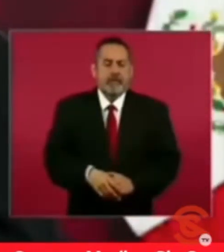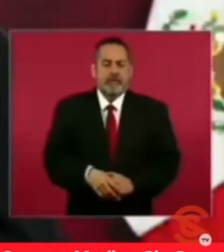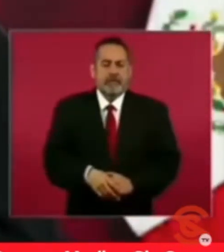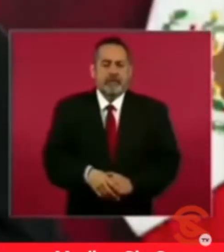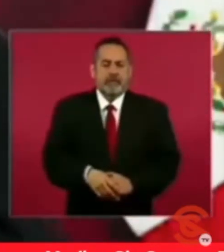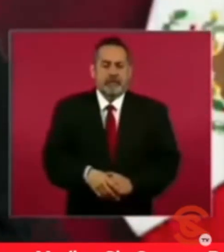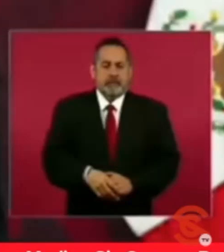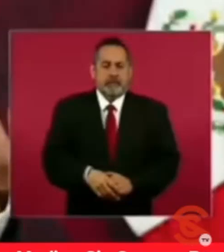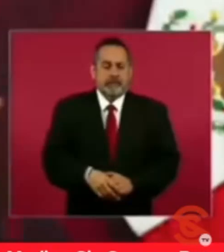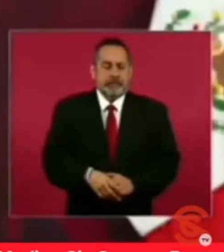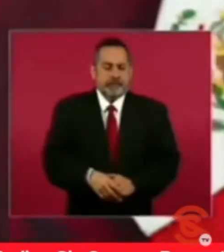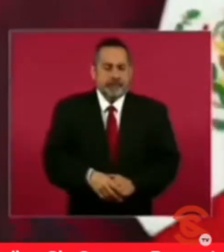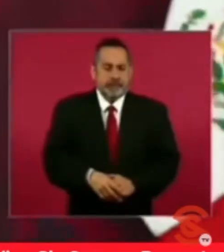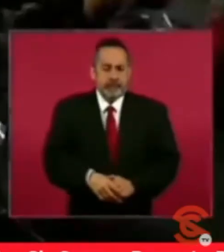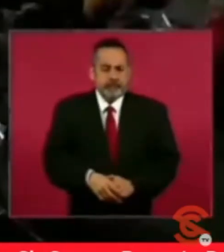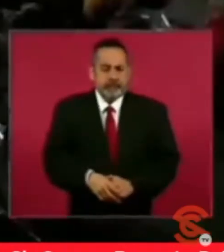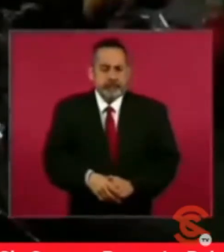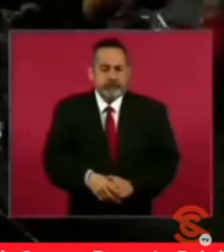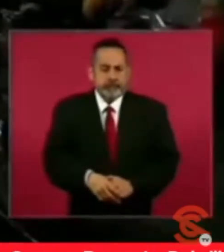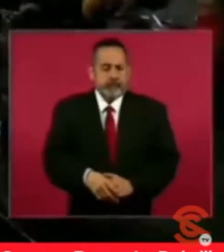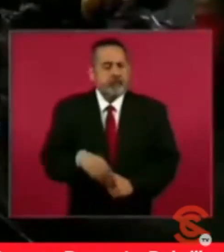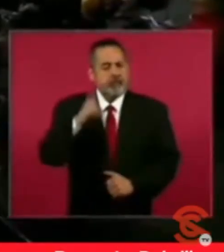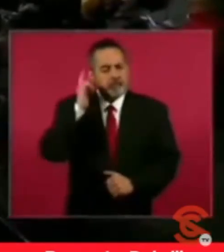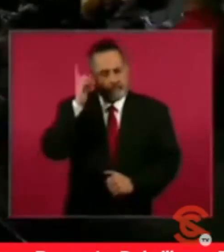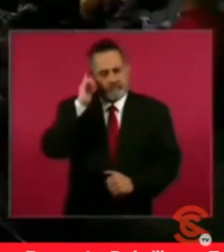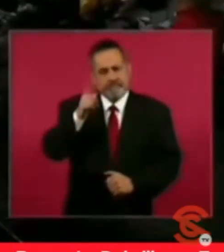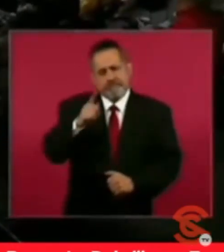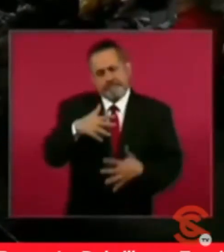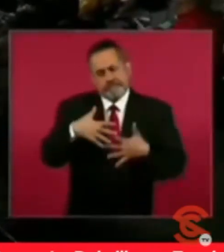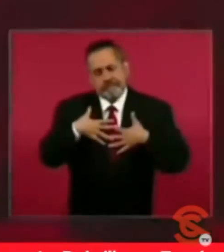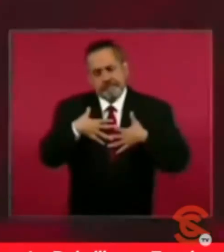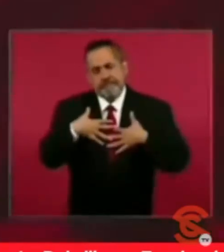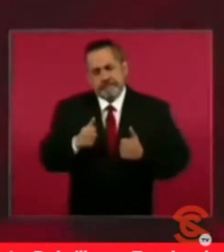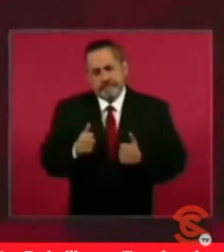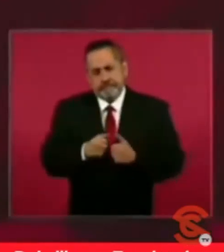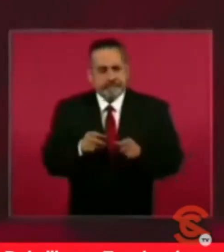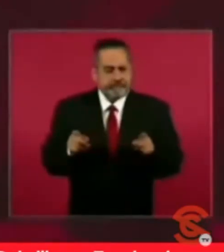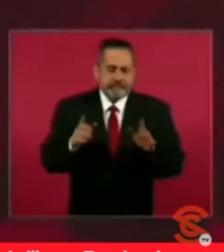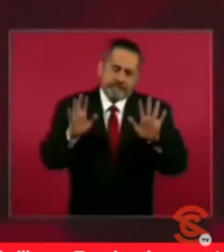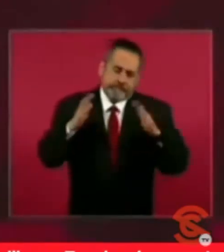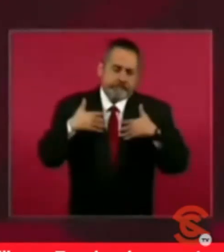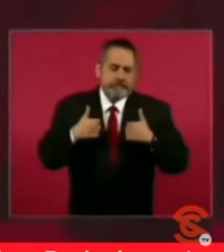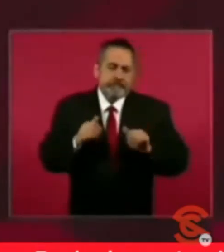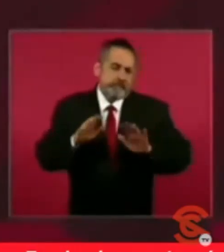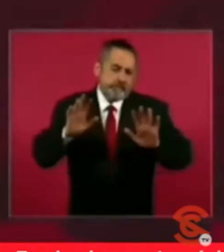Y espero que me comprendan, ¿no?, las partes.